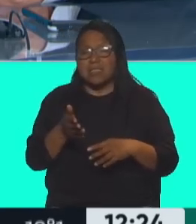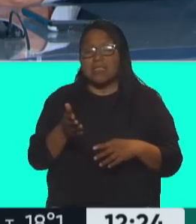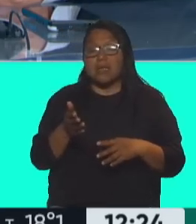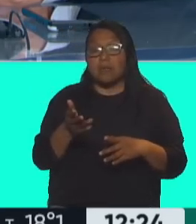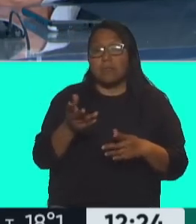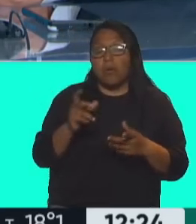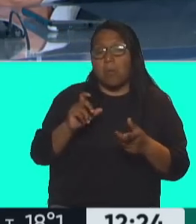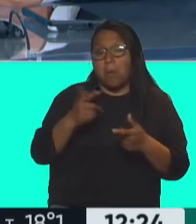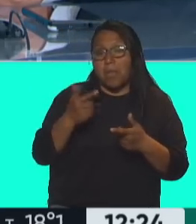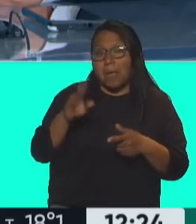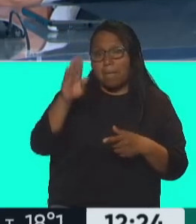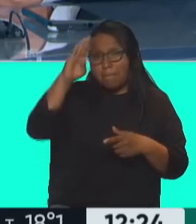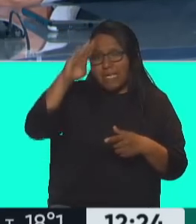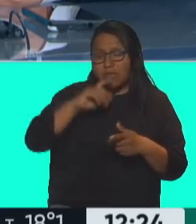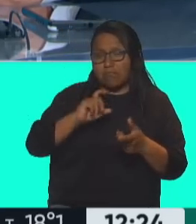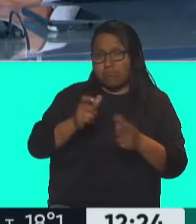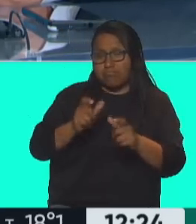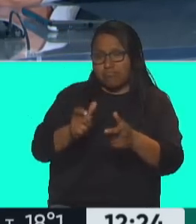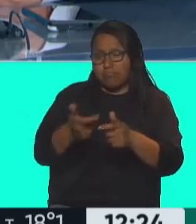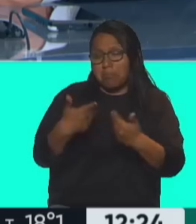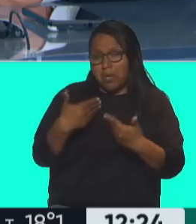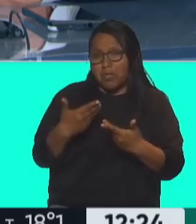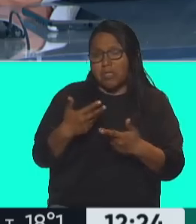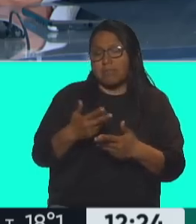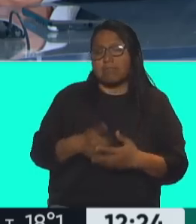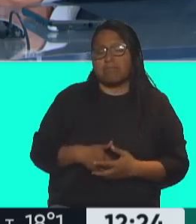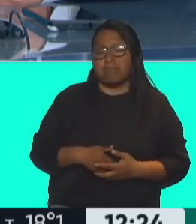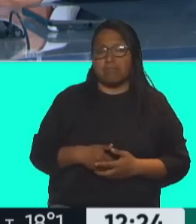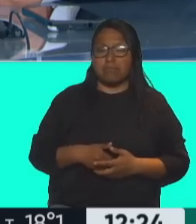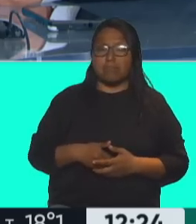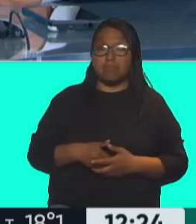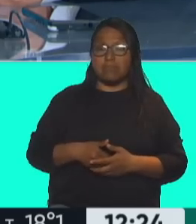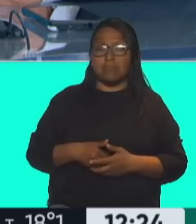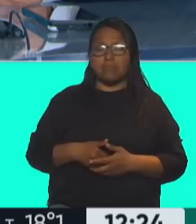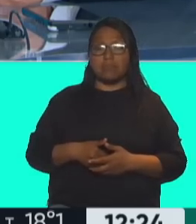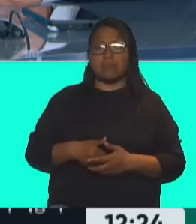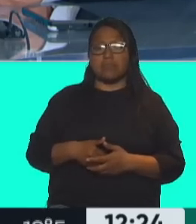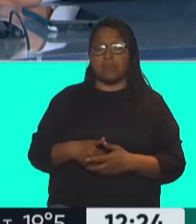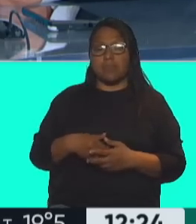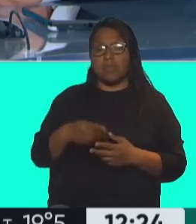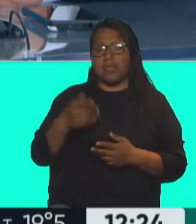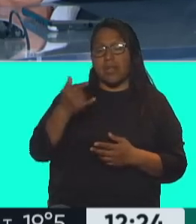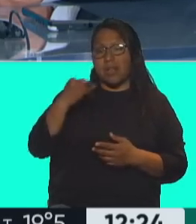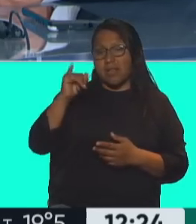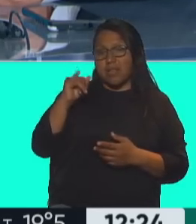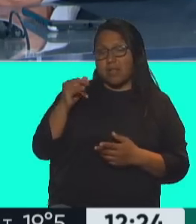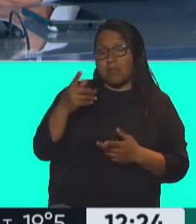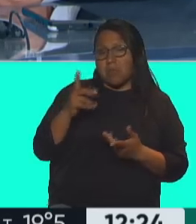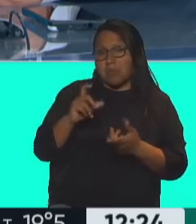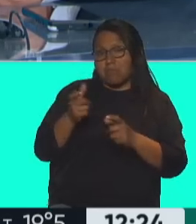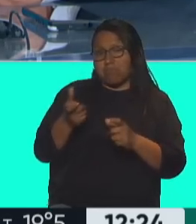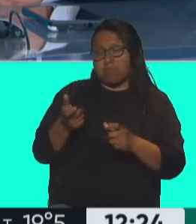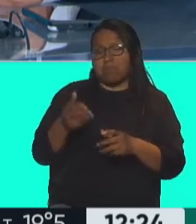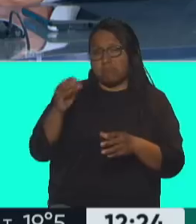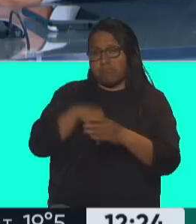podés renovar mensualmente, porque ya desde los 30 días rige, a los 30 días podés, inclusive si no sube la tasa, renovar con los